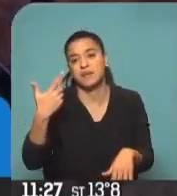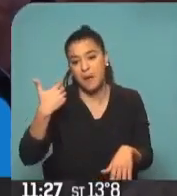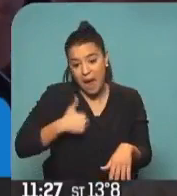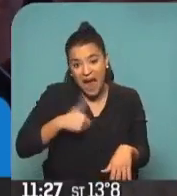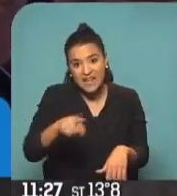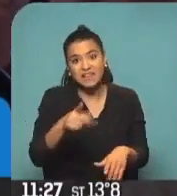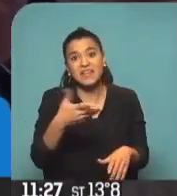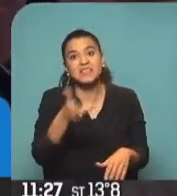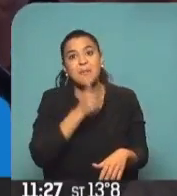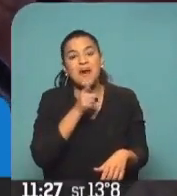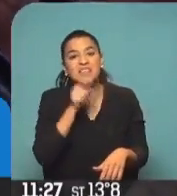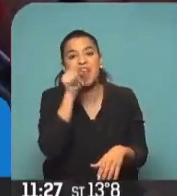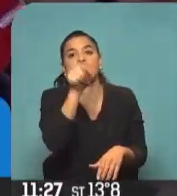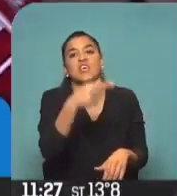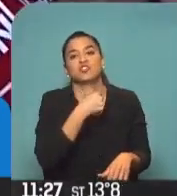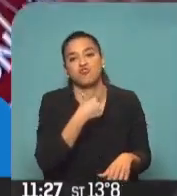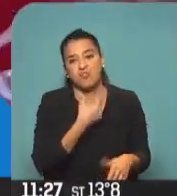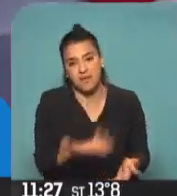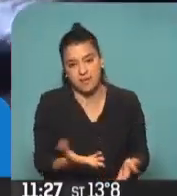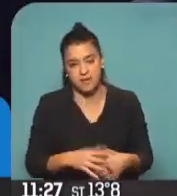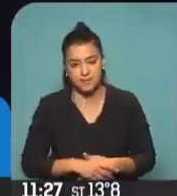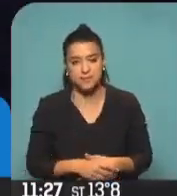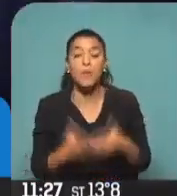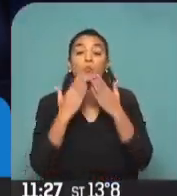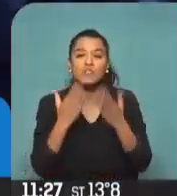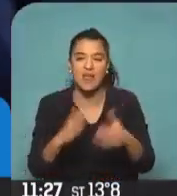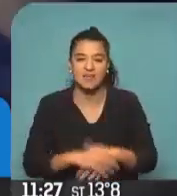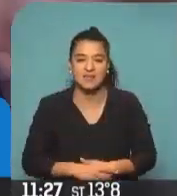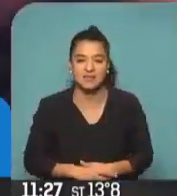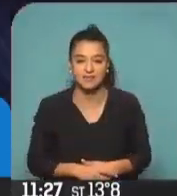se va a parecer más a lo que ellos quieren. Bueno, muchas gracias.